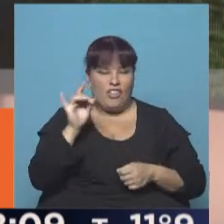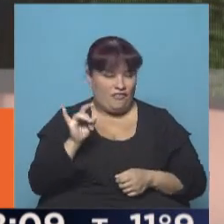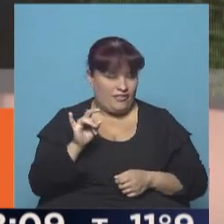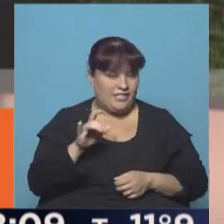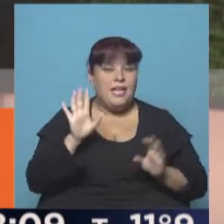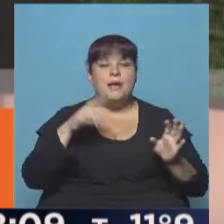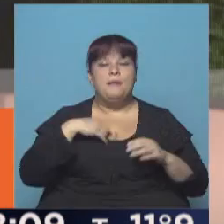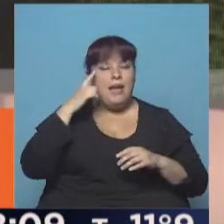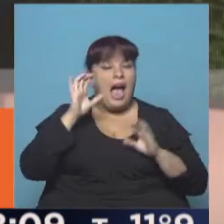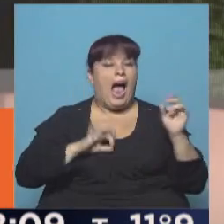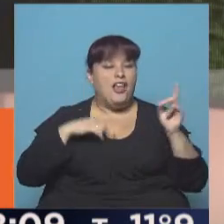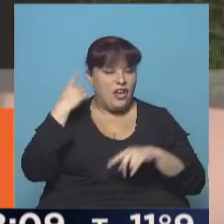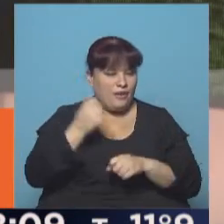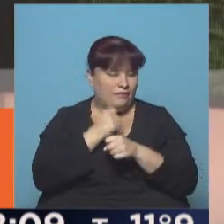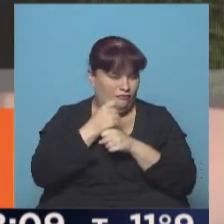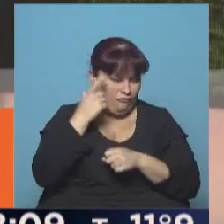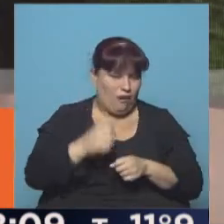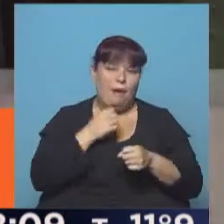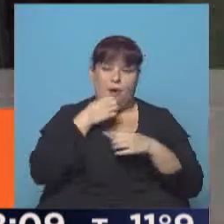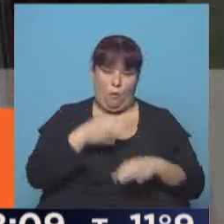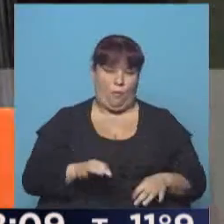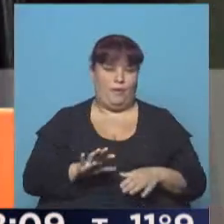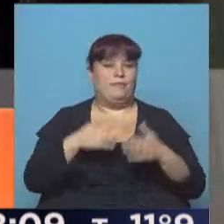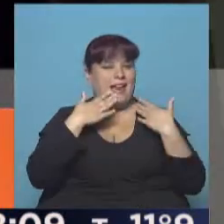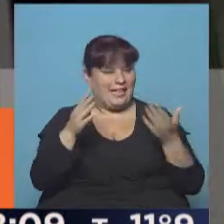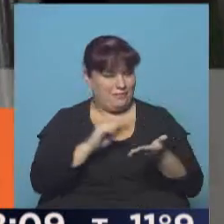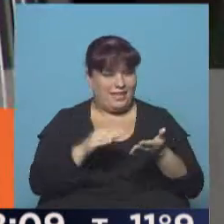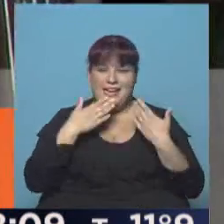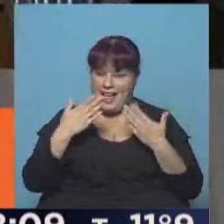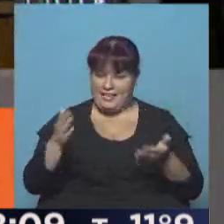el año que viene voy a trabajar mucho para que esto pueda ser posible. Gracias, diputado. Gracias. Gracias, es muy amable.